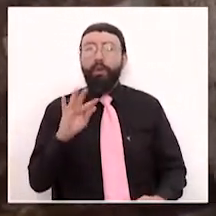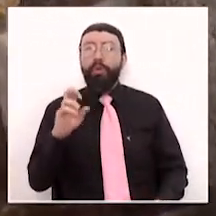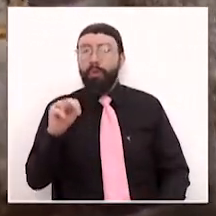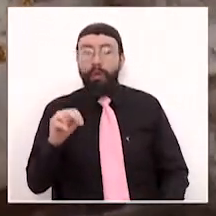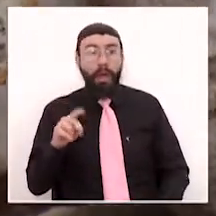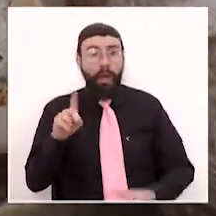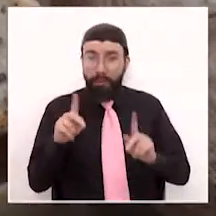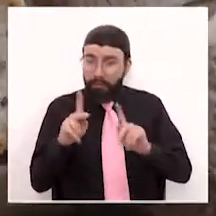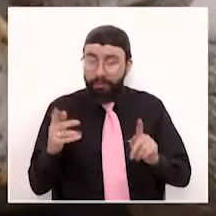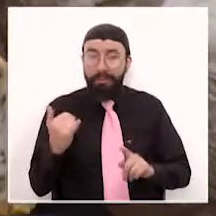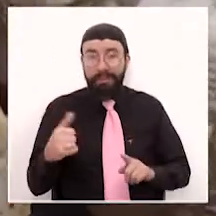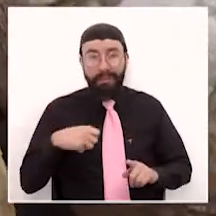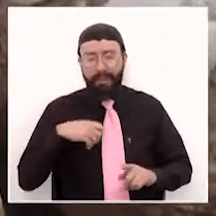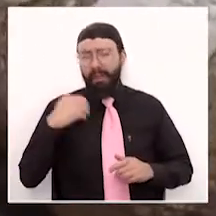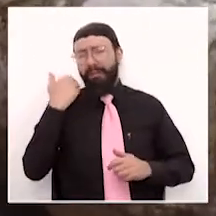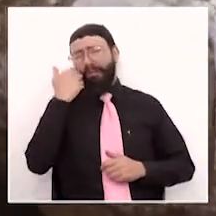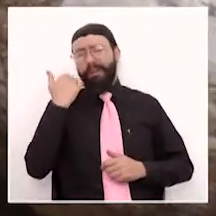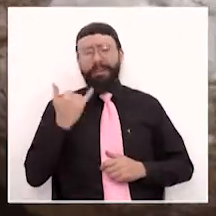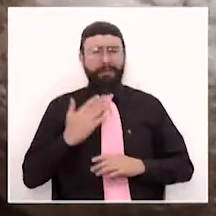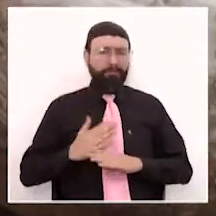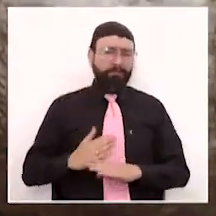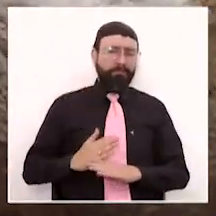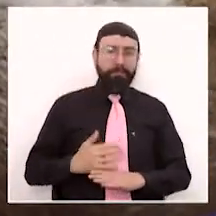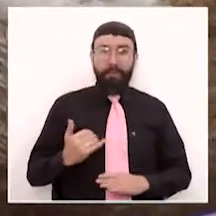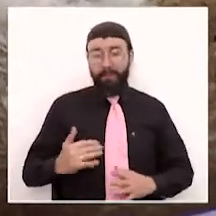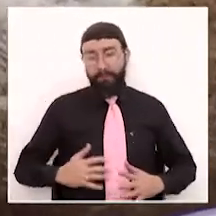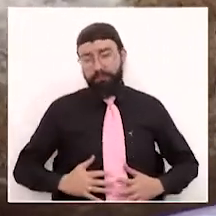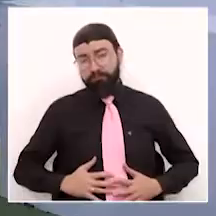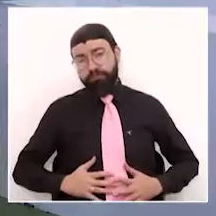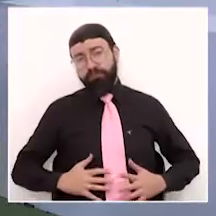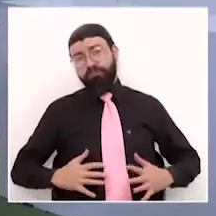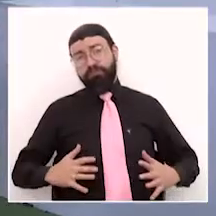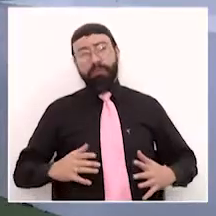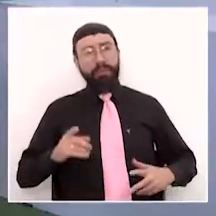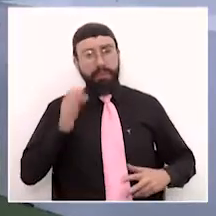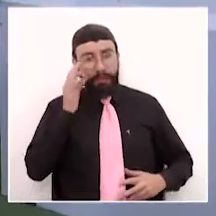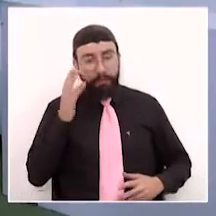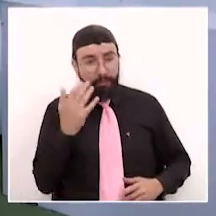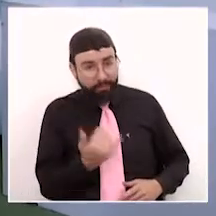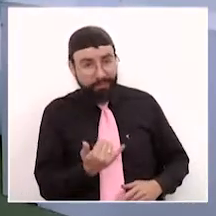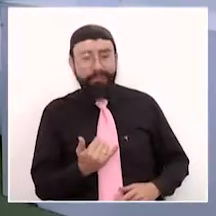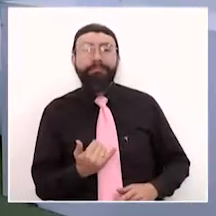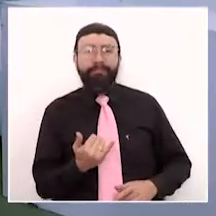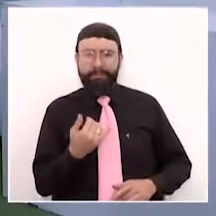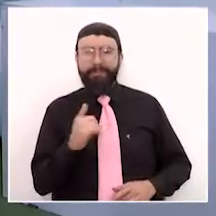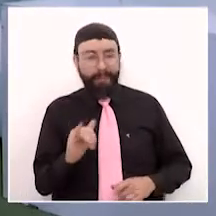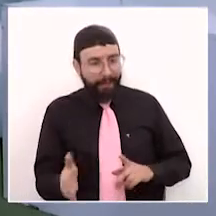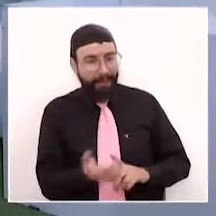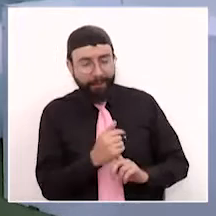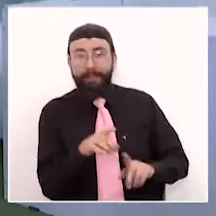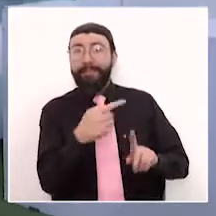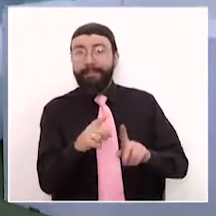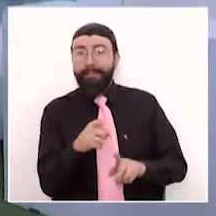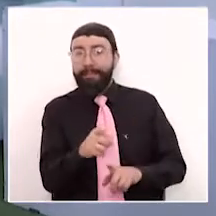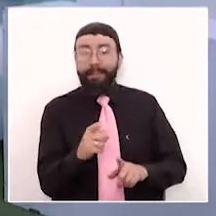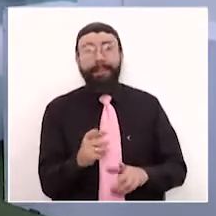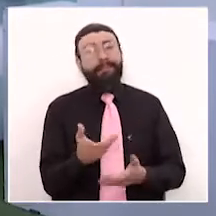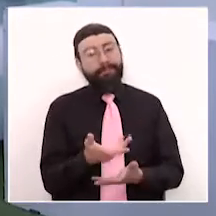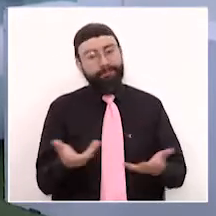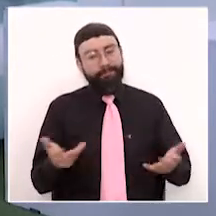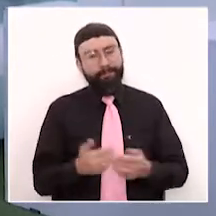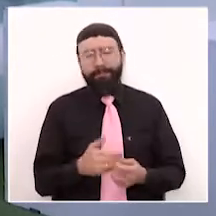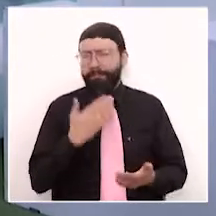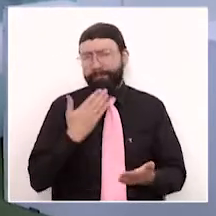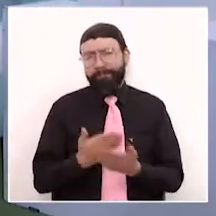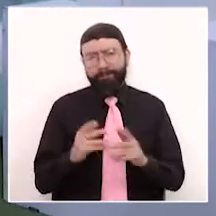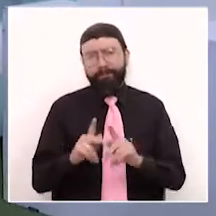tienen intolerancia a esta proteína, y que ya podemos encontrar este tipo de alimentos. Así que muchas gracias a las